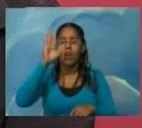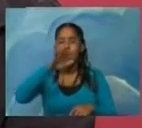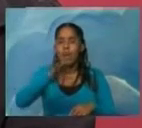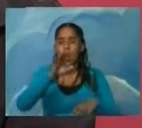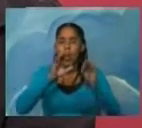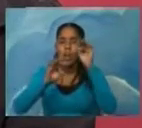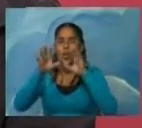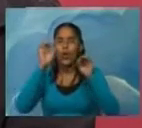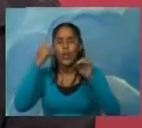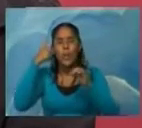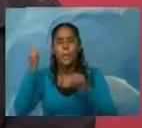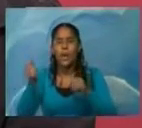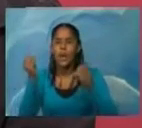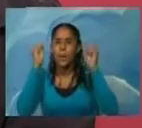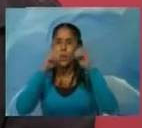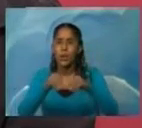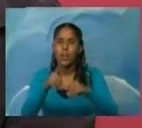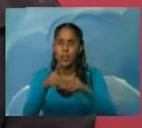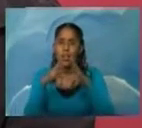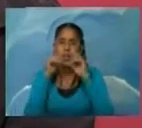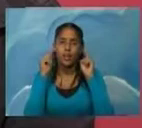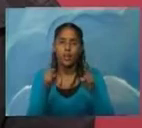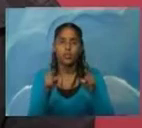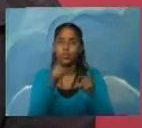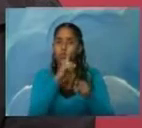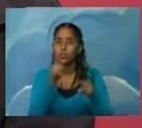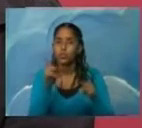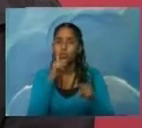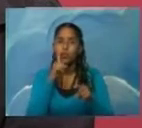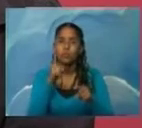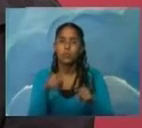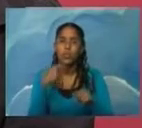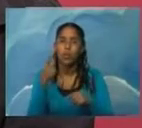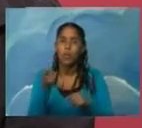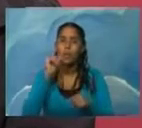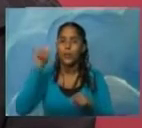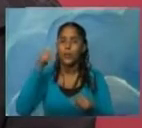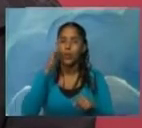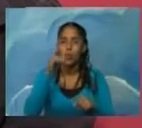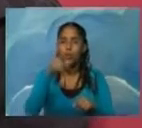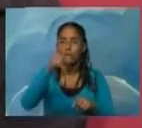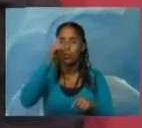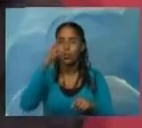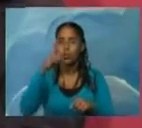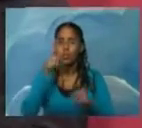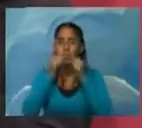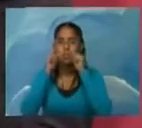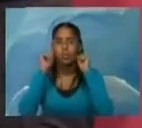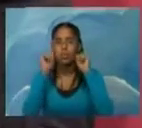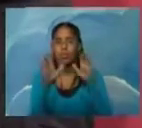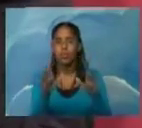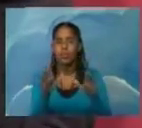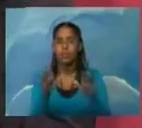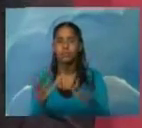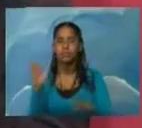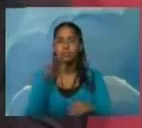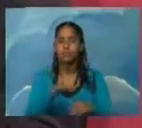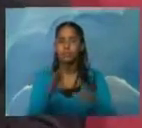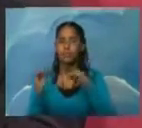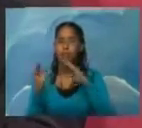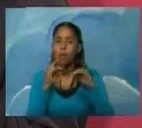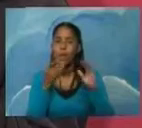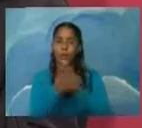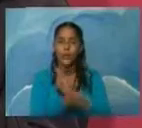escogido para poner en él su nombre cuando Jehová tu Dios te bendijere. Está hablando